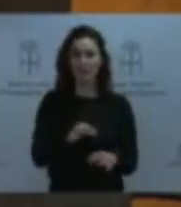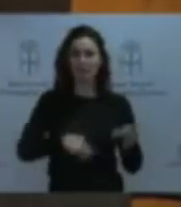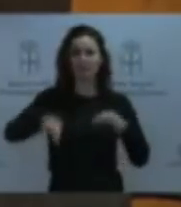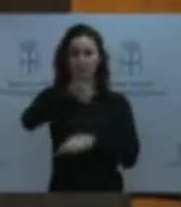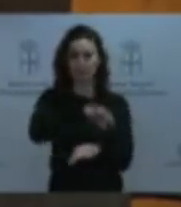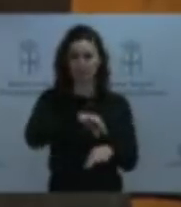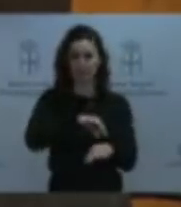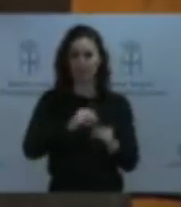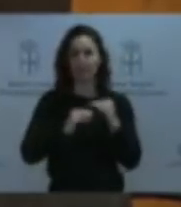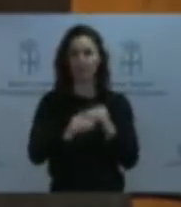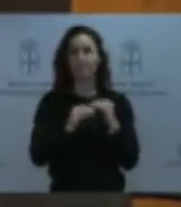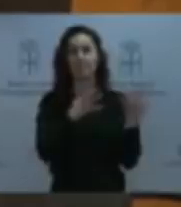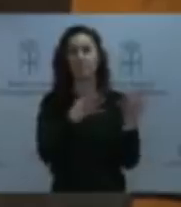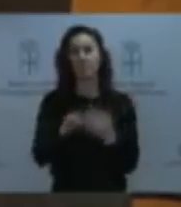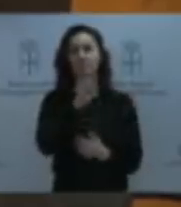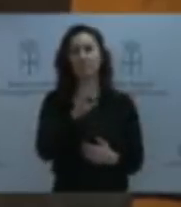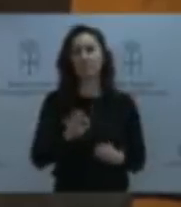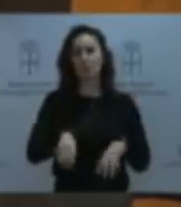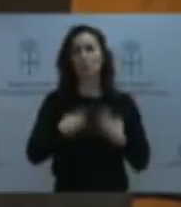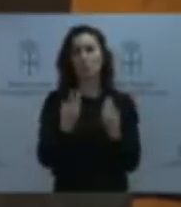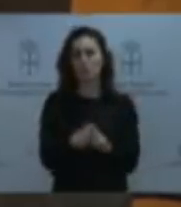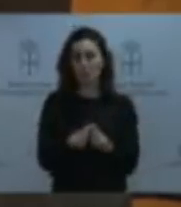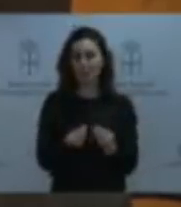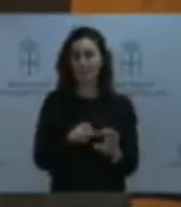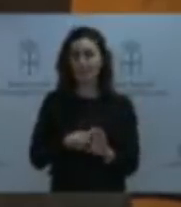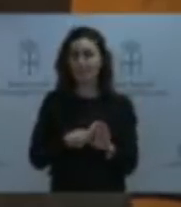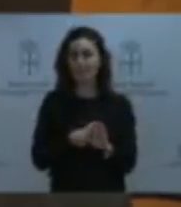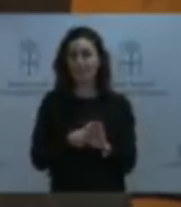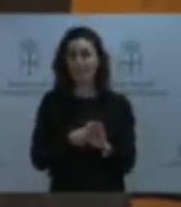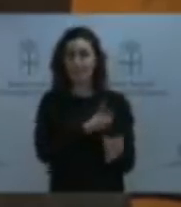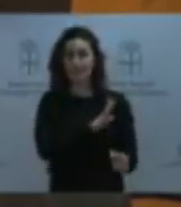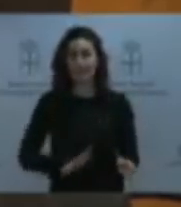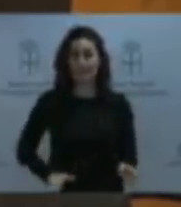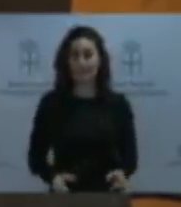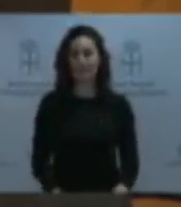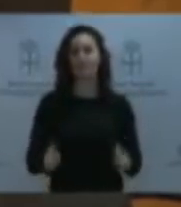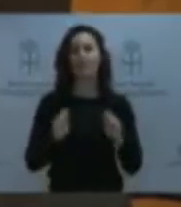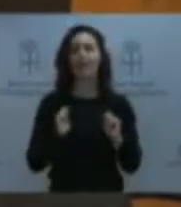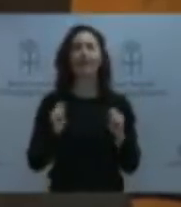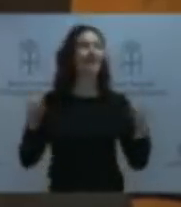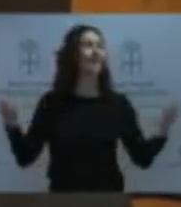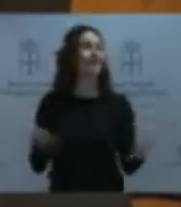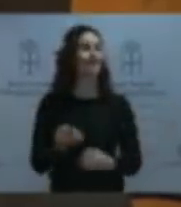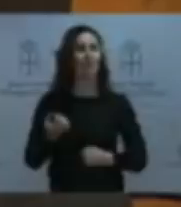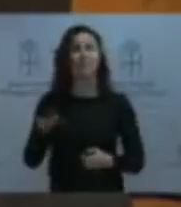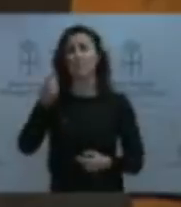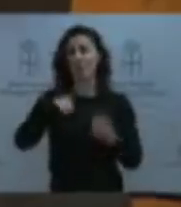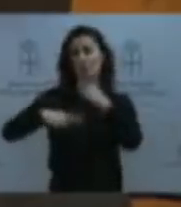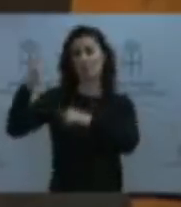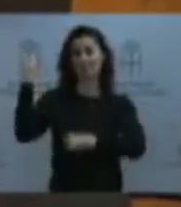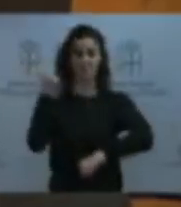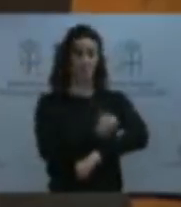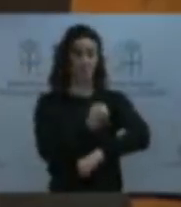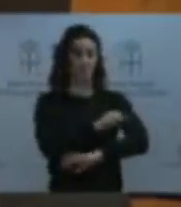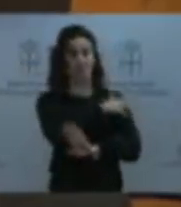de todas las plazas interinas. Esto nos ha permitido, desde diciembre del pasado año, sacar 124 plazas de